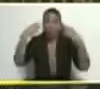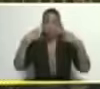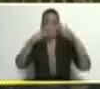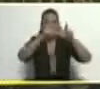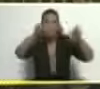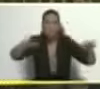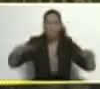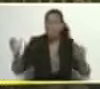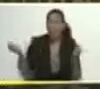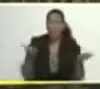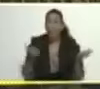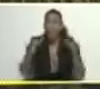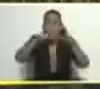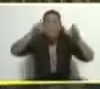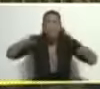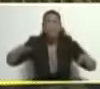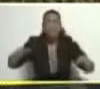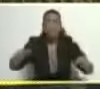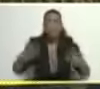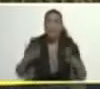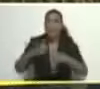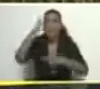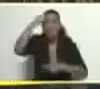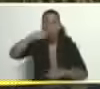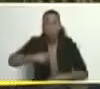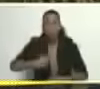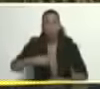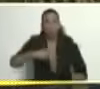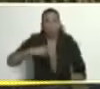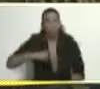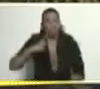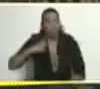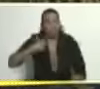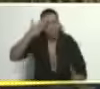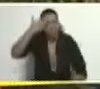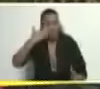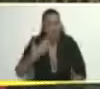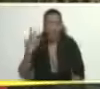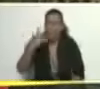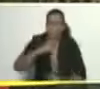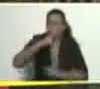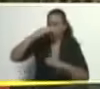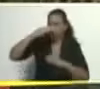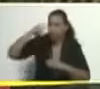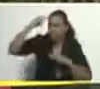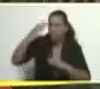al lado de estas personas tan distinguidas